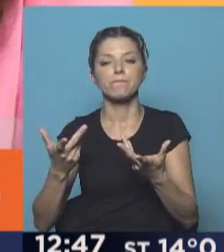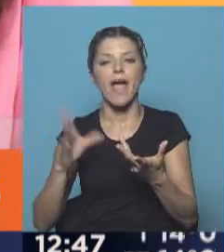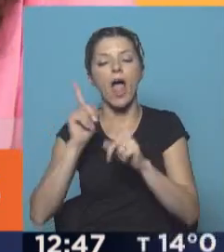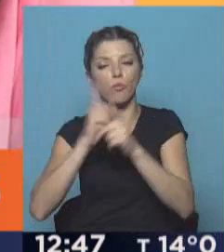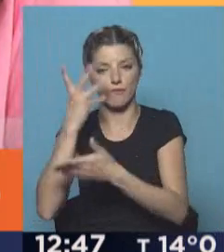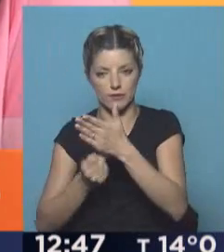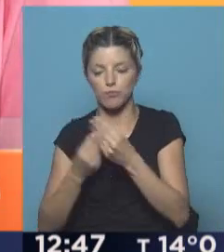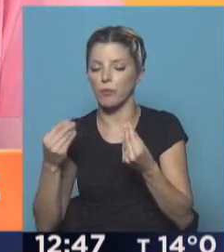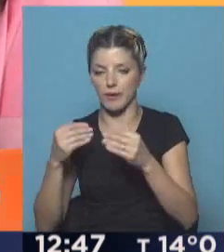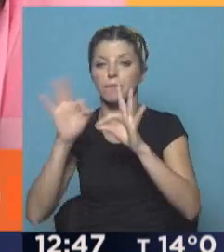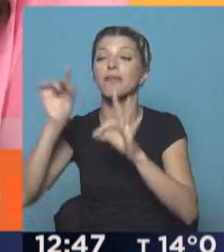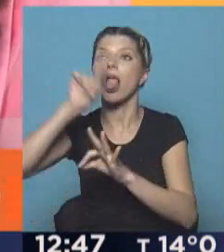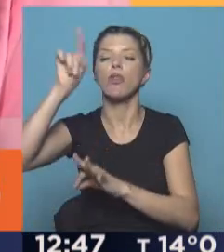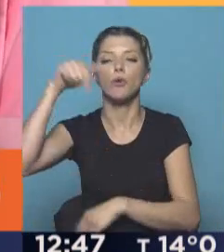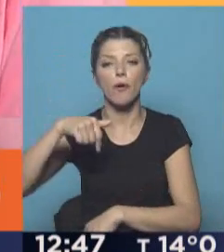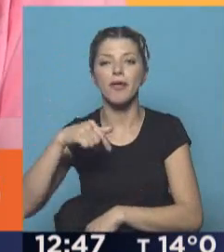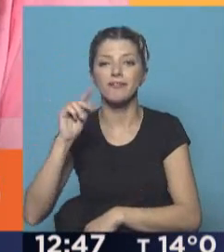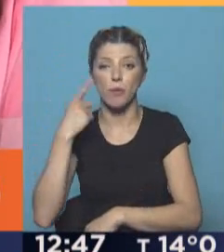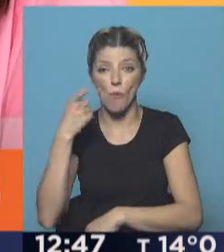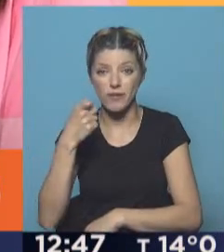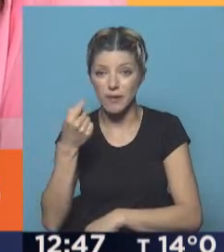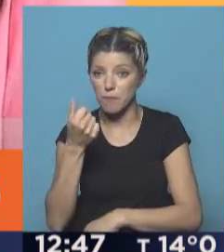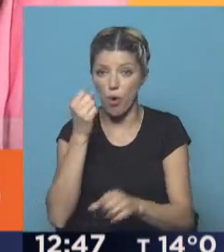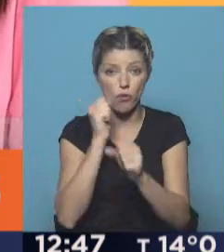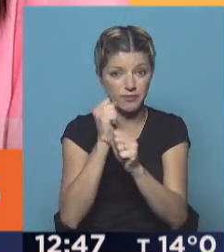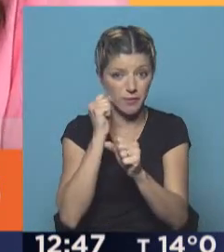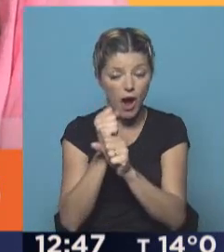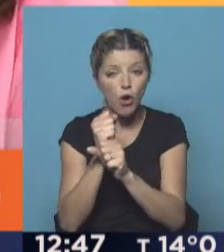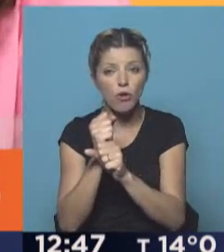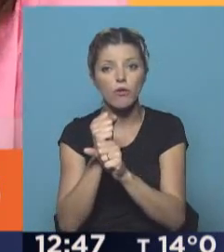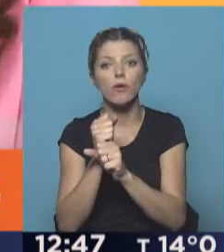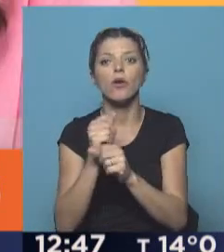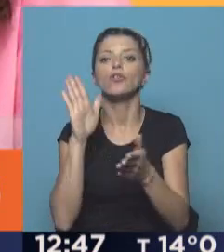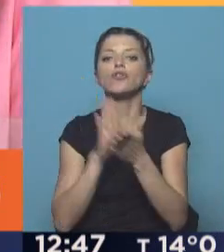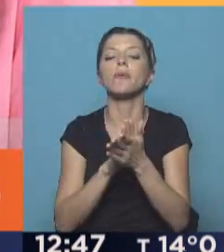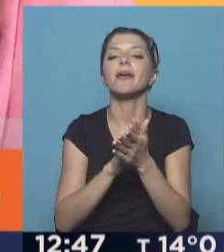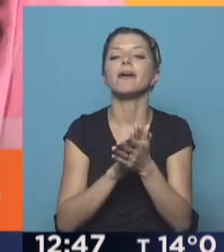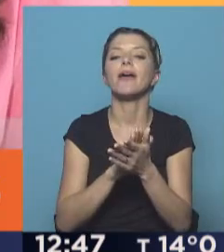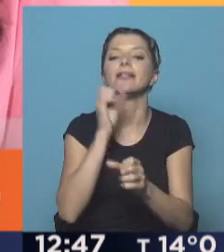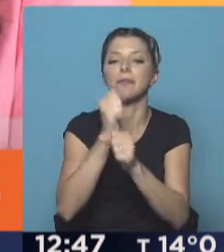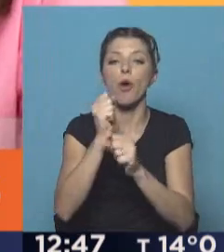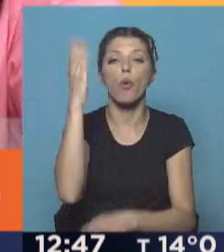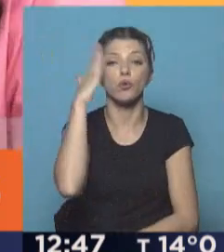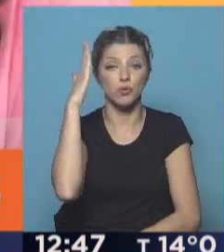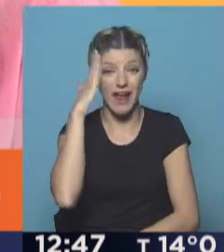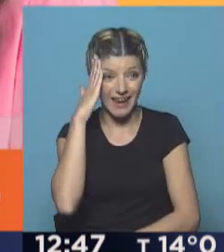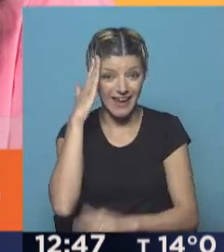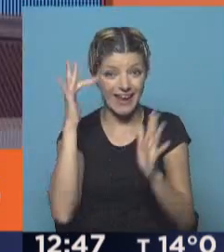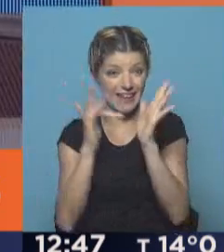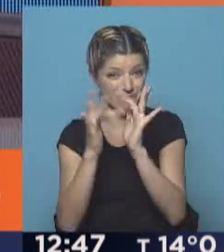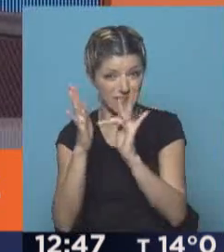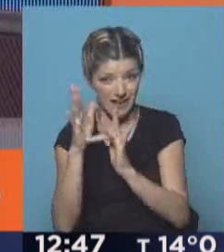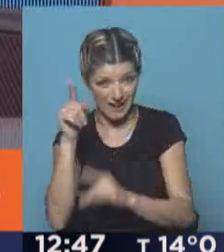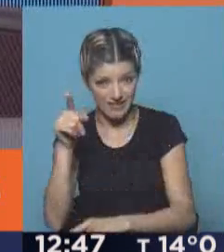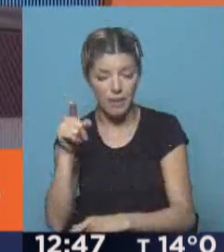en Europa se está detectando muy poco trabajo en lo que es el trabajo cultural en las mezquitas para contener a